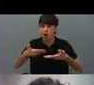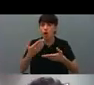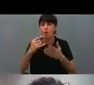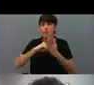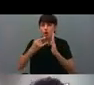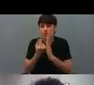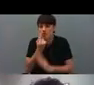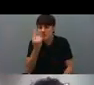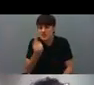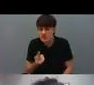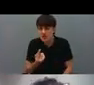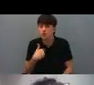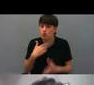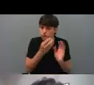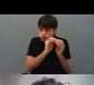proyectos.